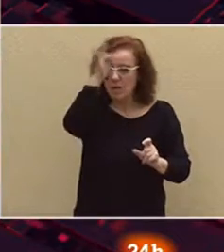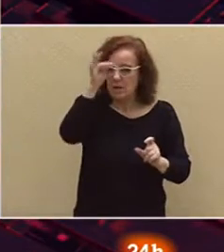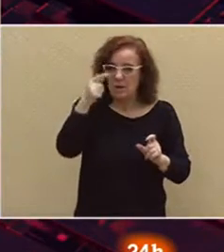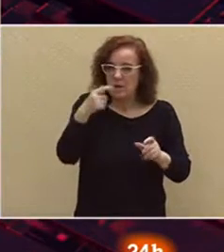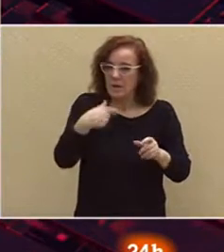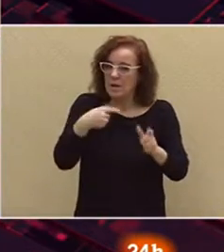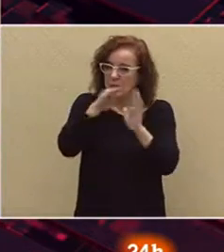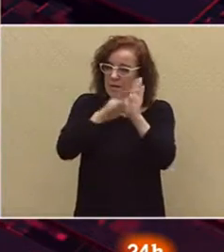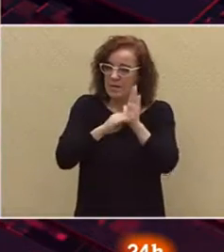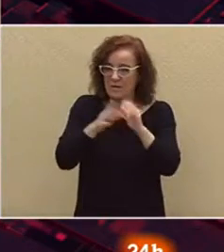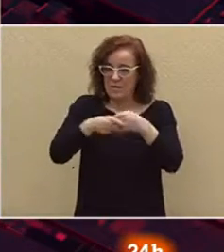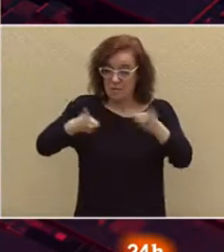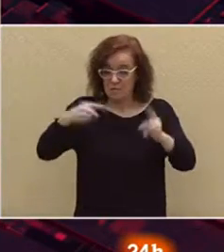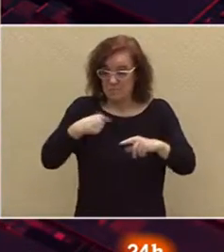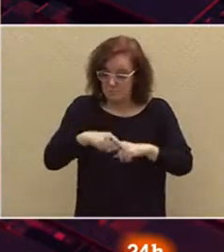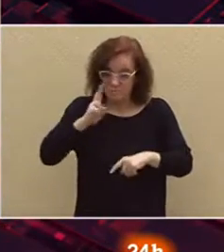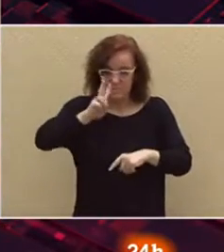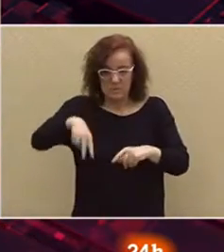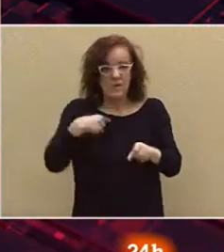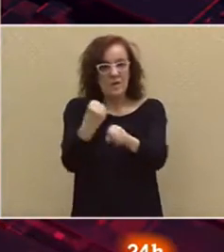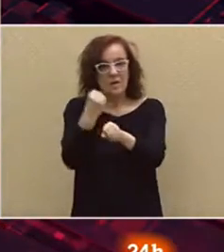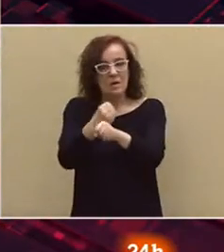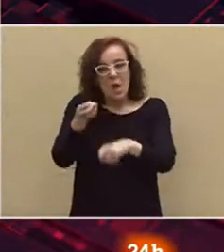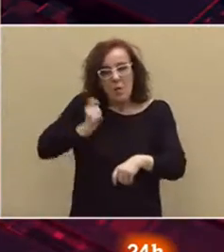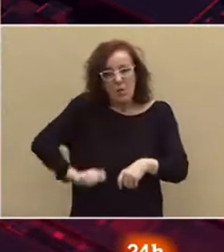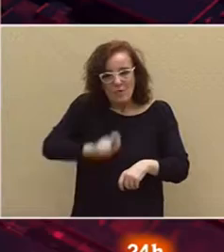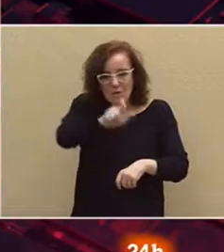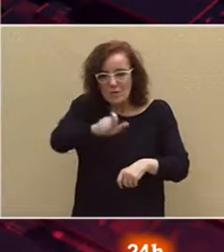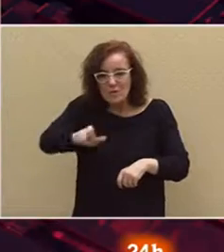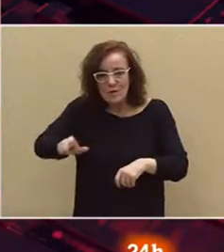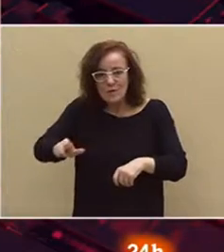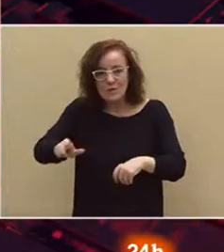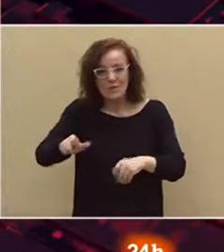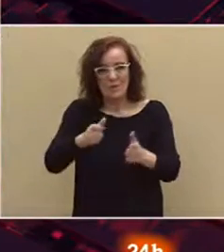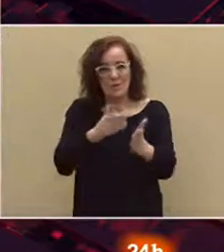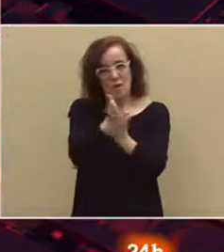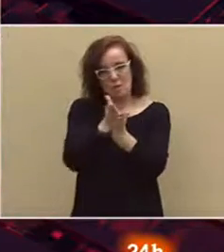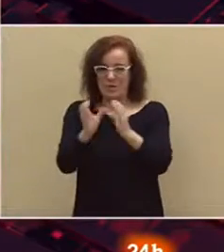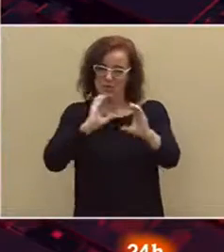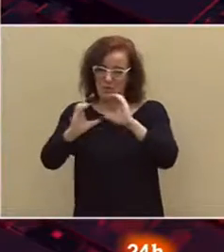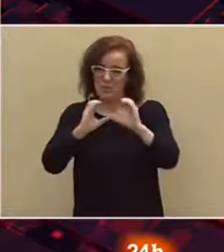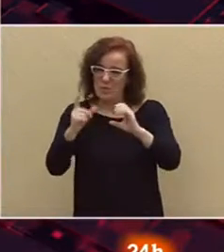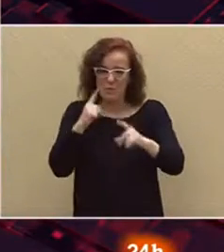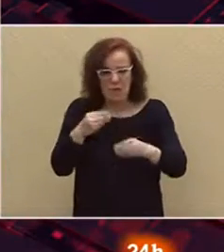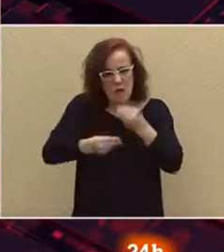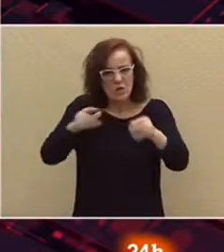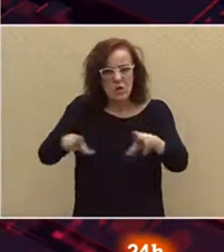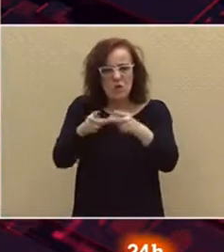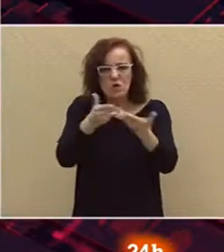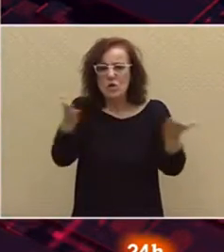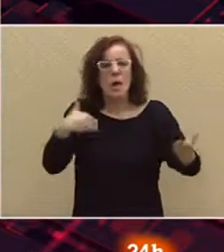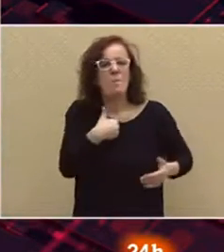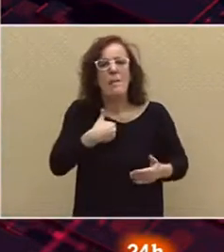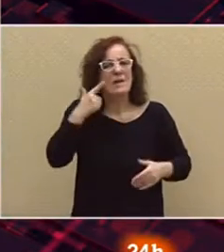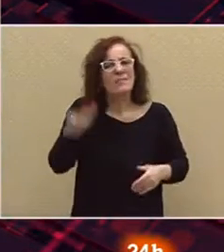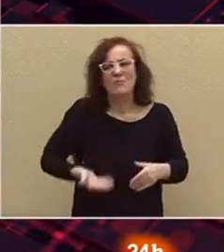a reconocer la labor de los profesionales de la comunicación, que desempeñan en nuestra sociedad un papel fundamental,